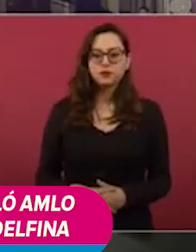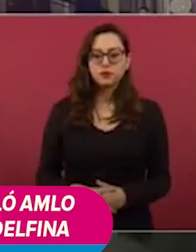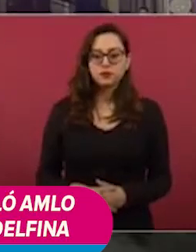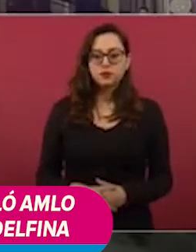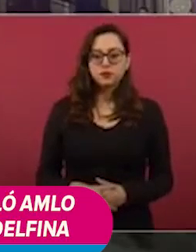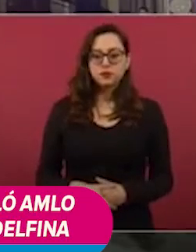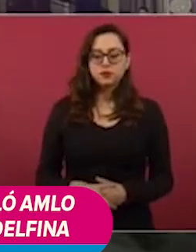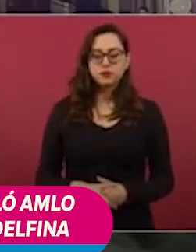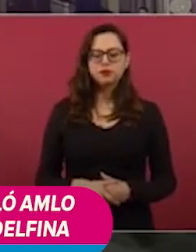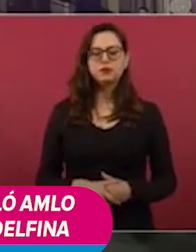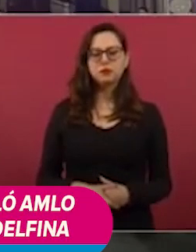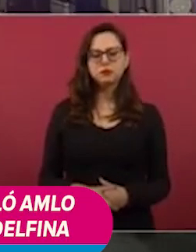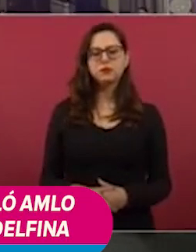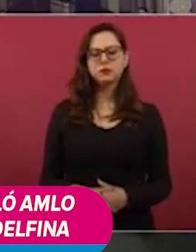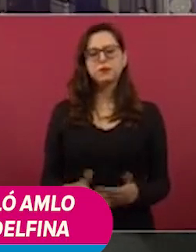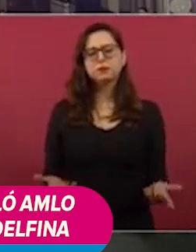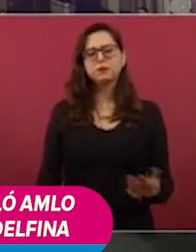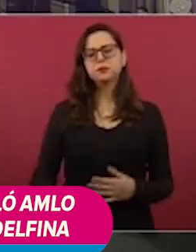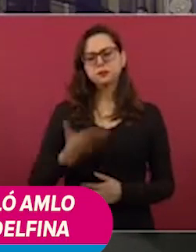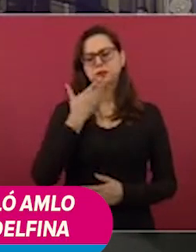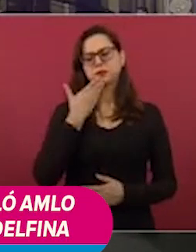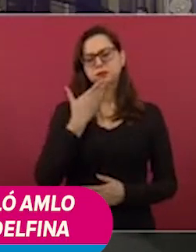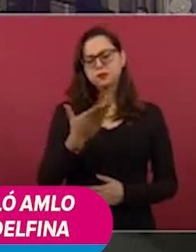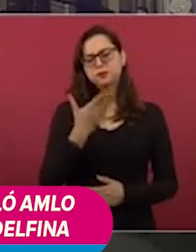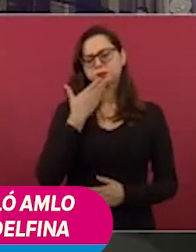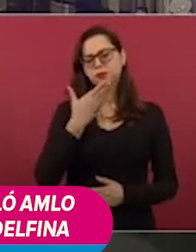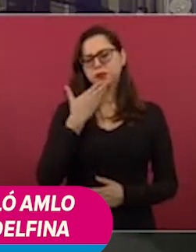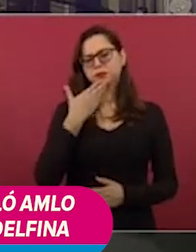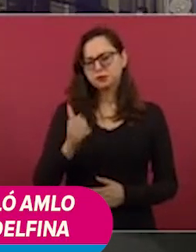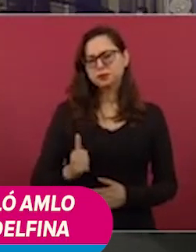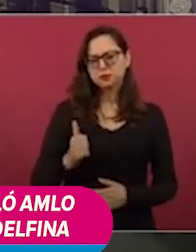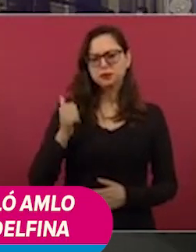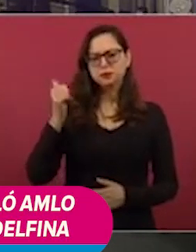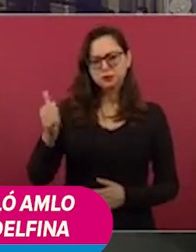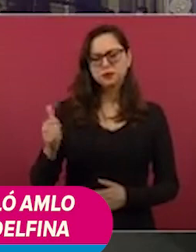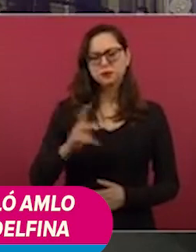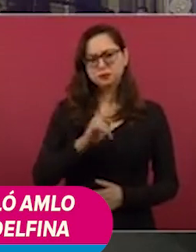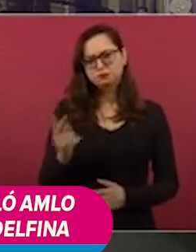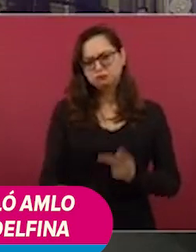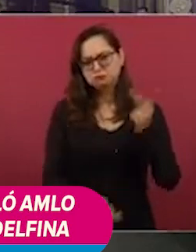que se pregunte esto, porque